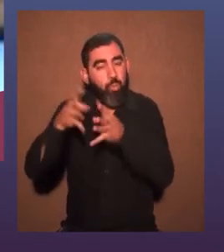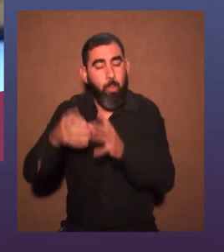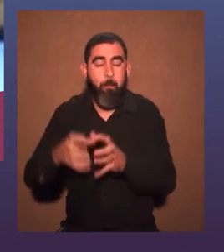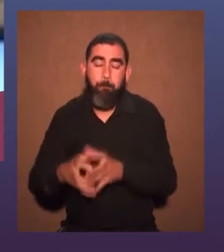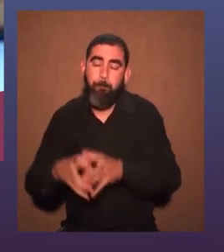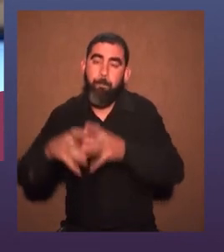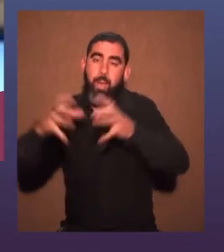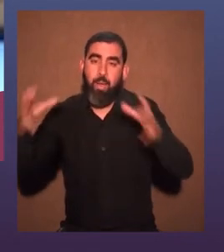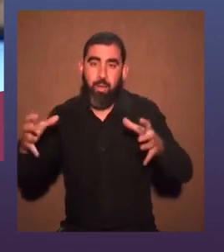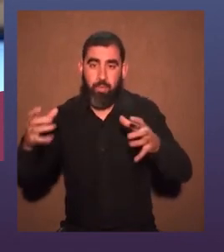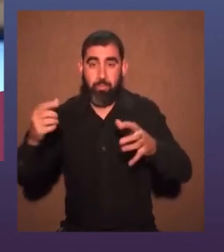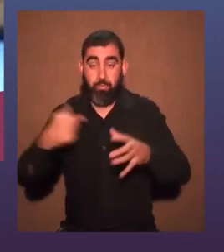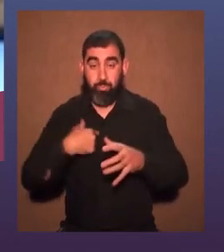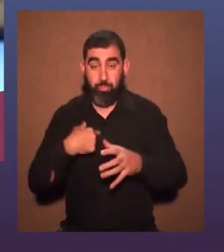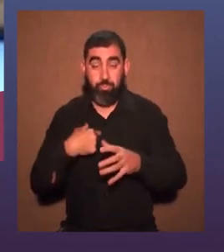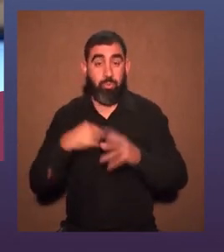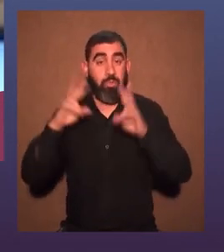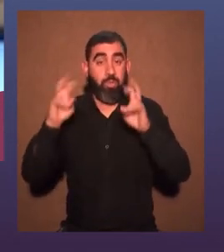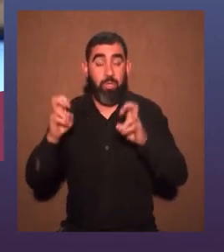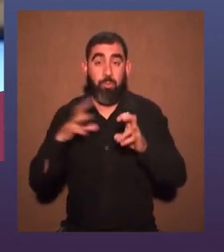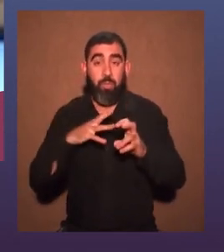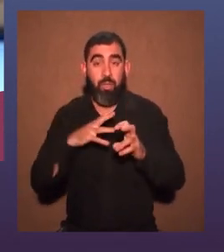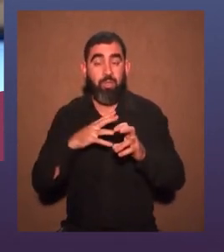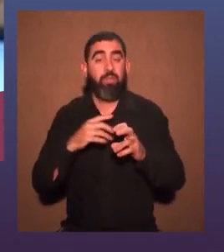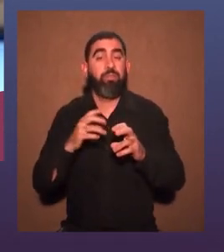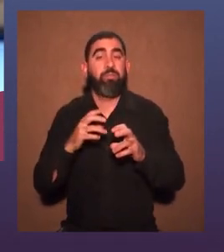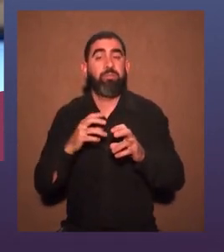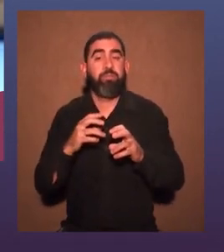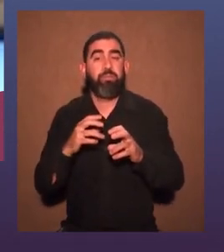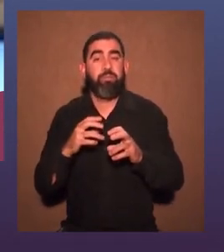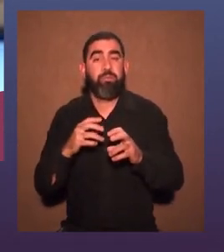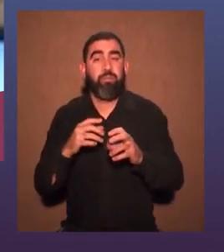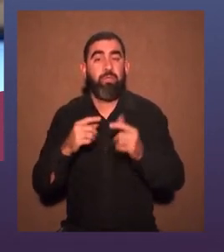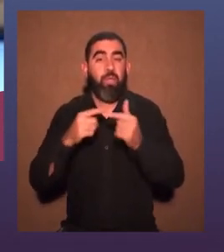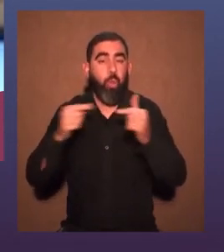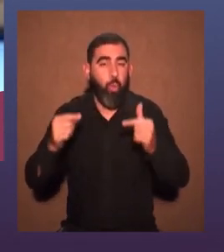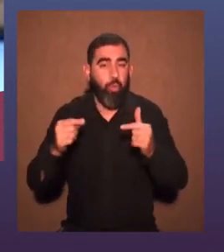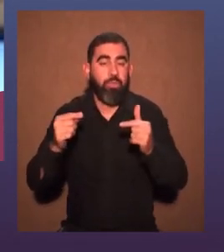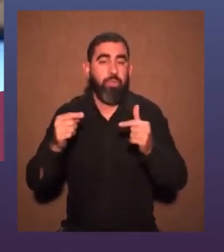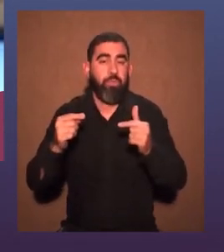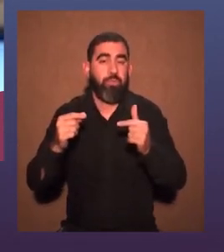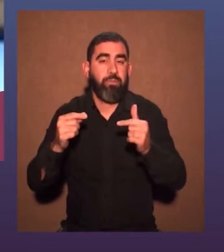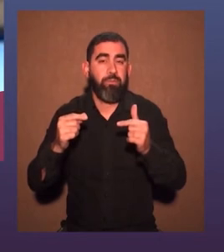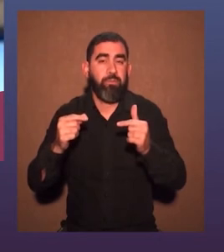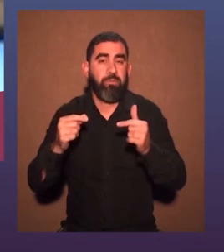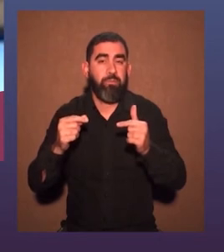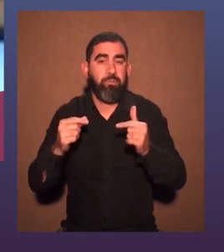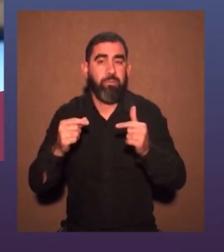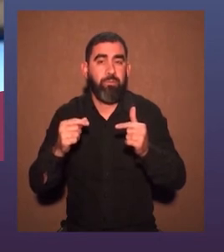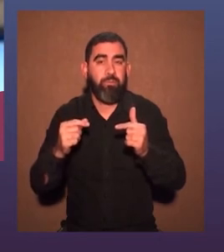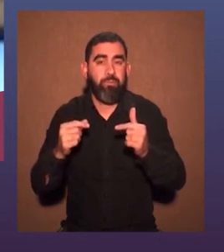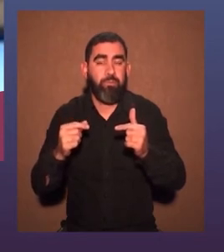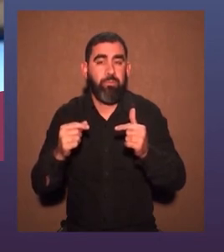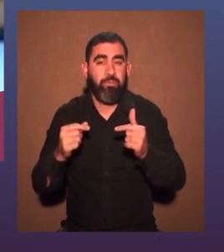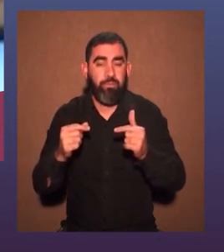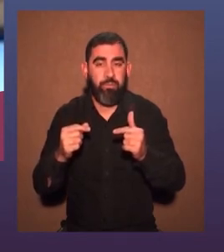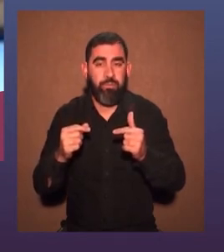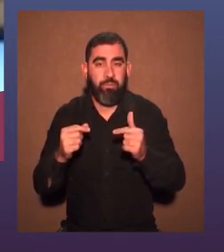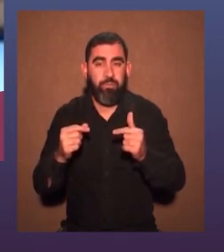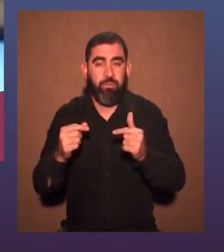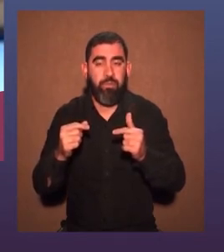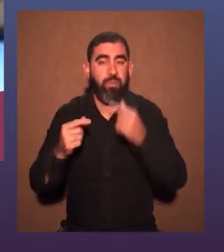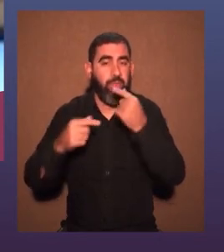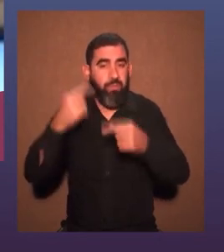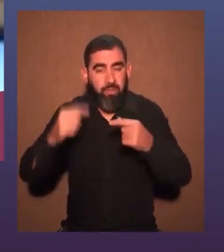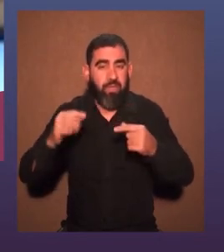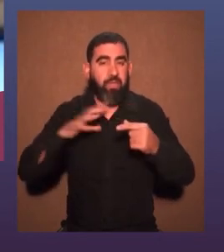grande, porque yo habla mucho de la rutina, de esa cosa pesada, de esa cosa de todos los días, ¿no? De